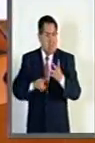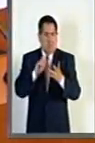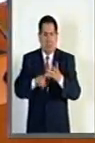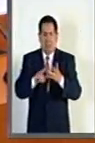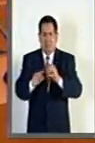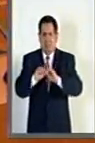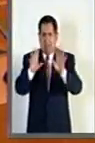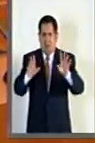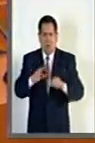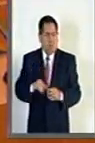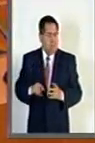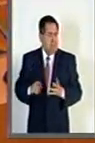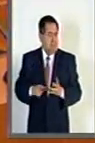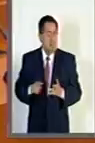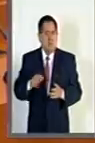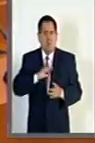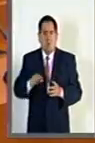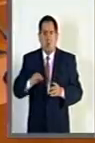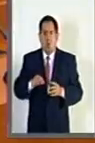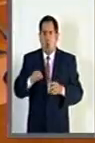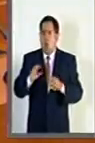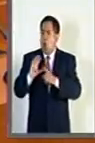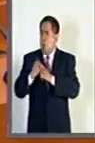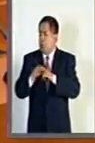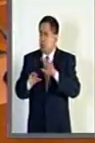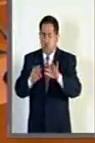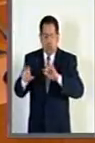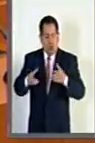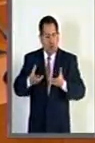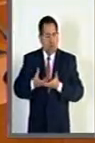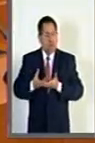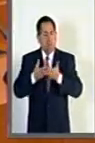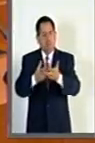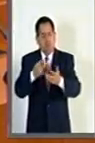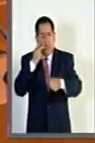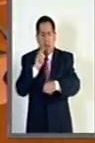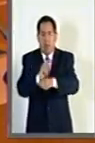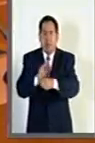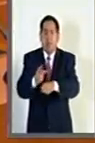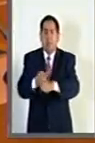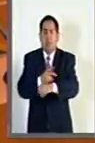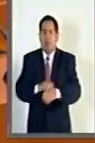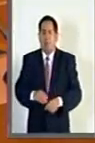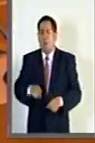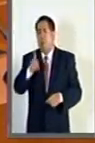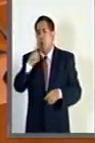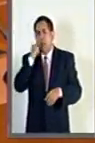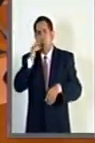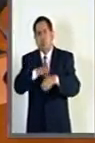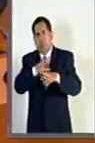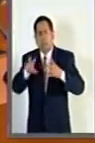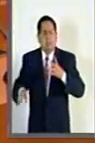supuesto que estamos de acuerdo en formar la comisión plural para atender estos temas. Pero quisiéramos agregar